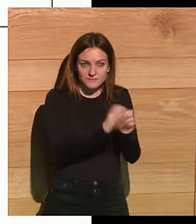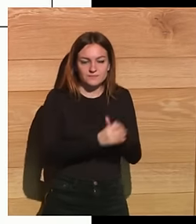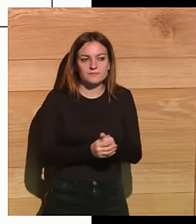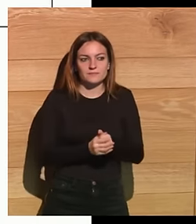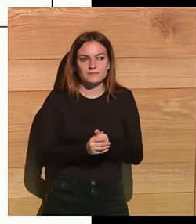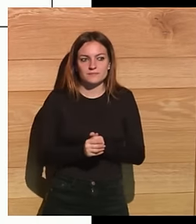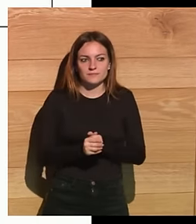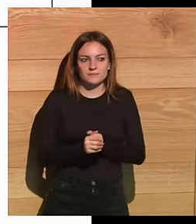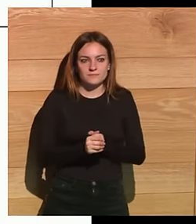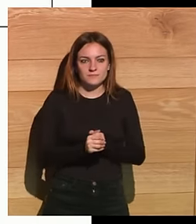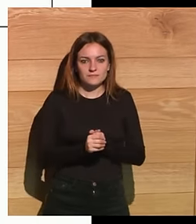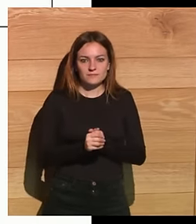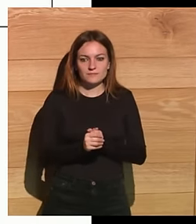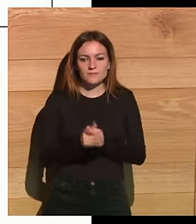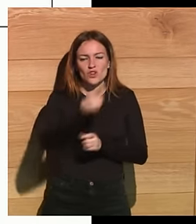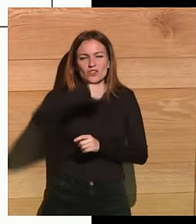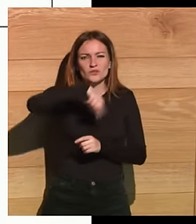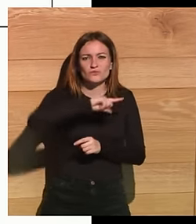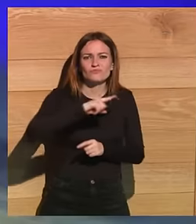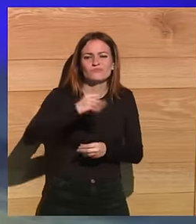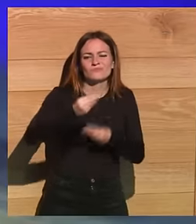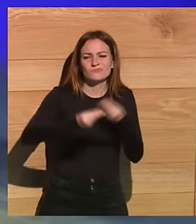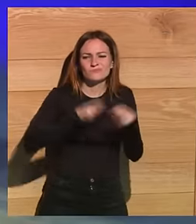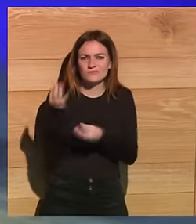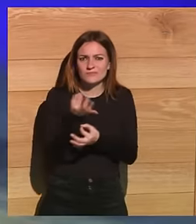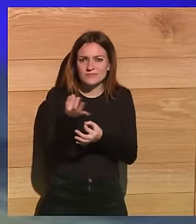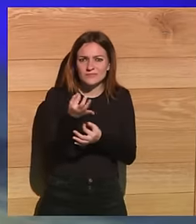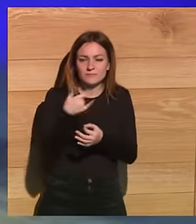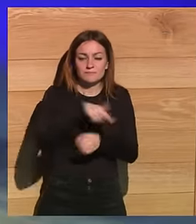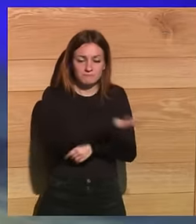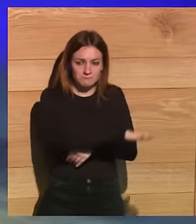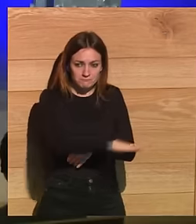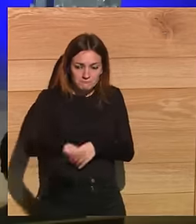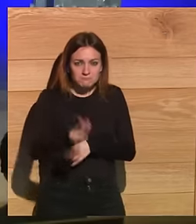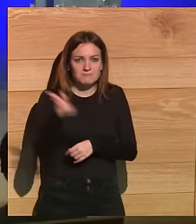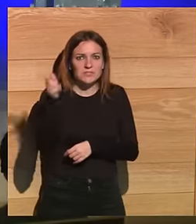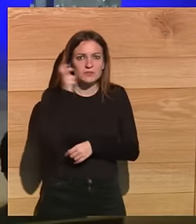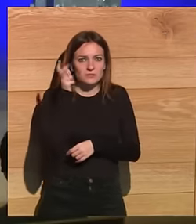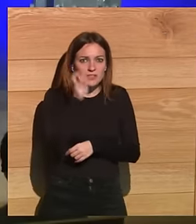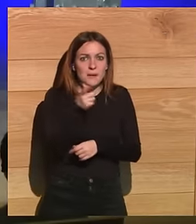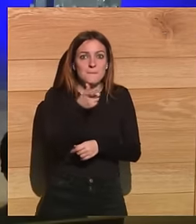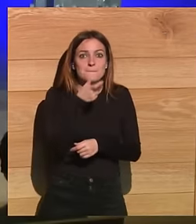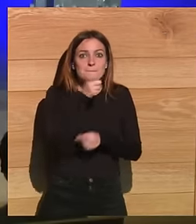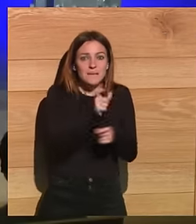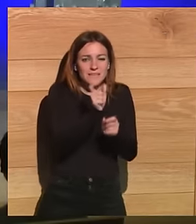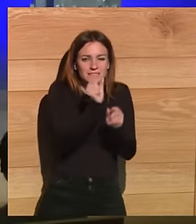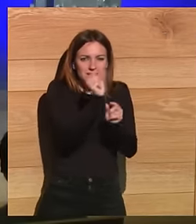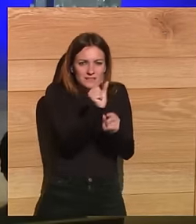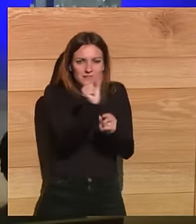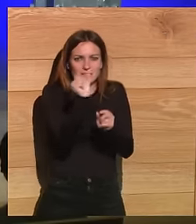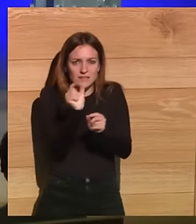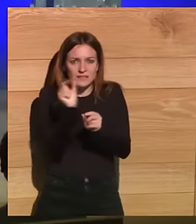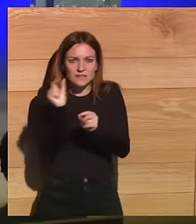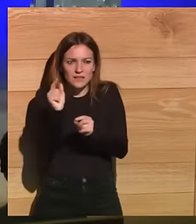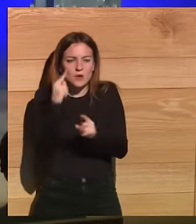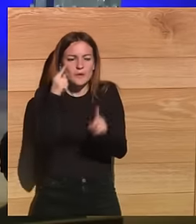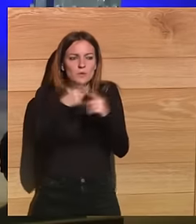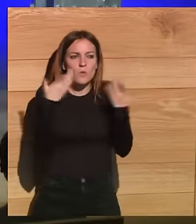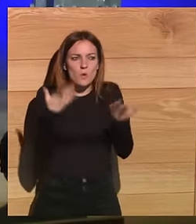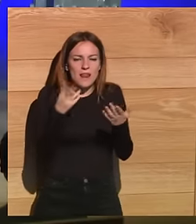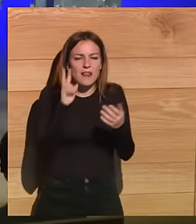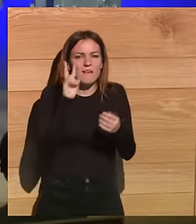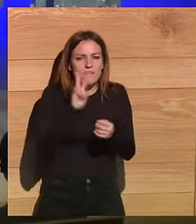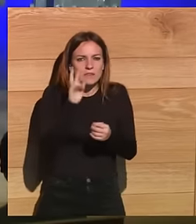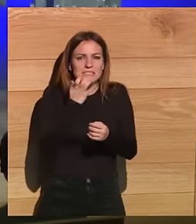en el que hacíamos que los niños escucharan sílabas para ver si las podían discriminar, diferentes sílabas. Entonces este